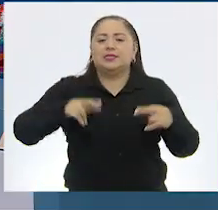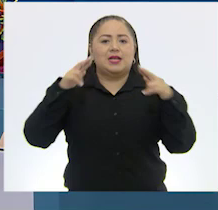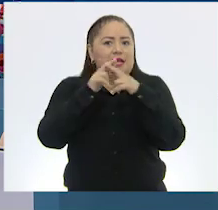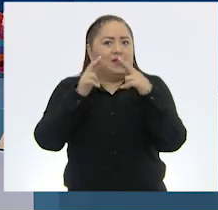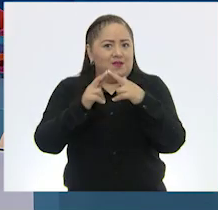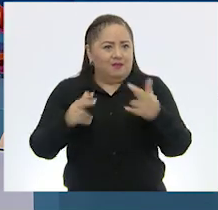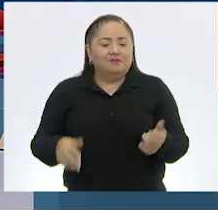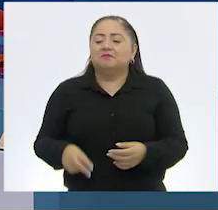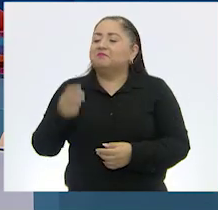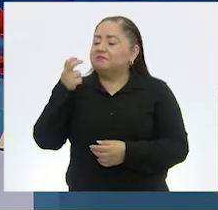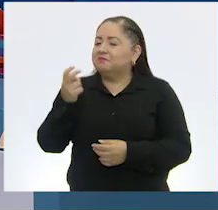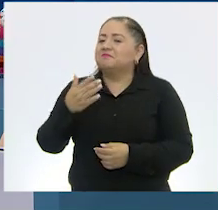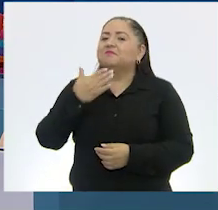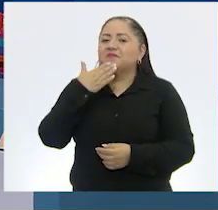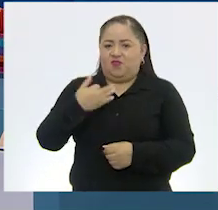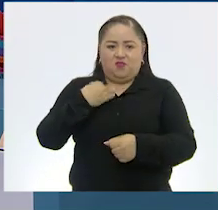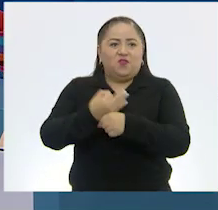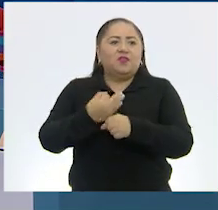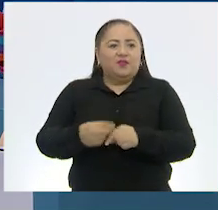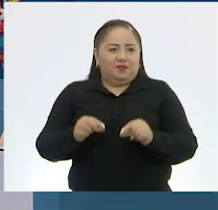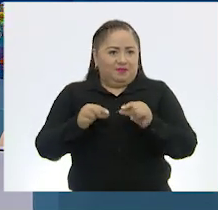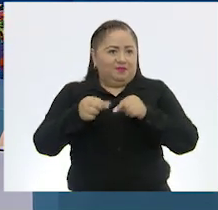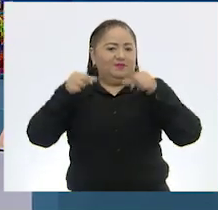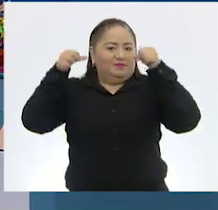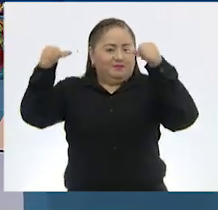Muy bien, Ton. Déjame ponerlo en la tabla.